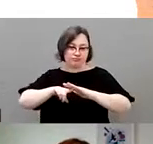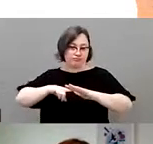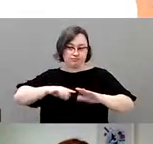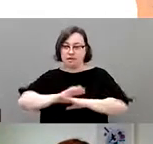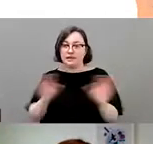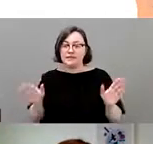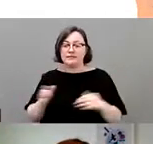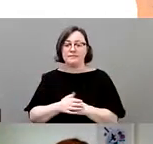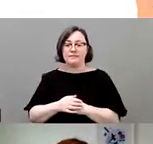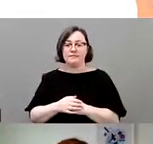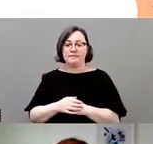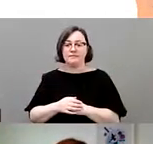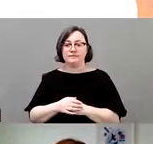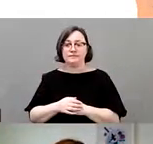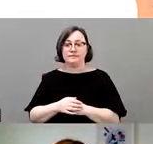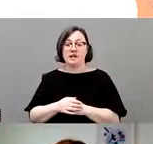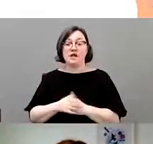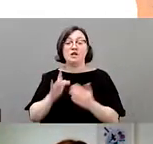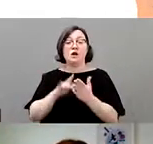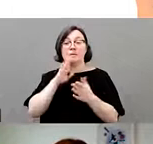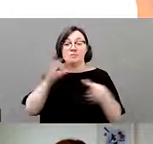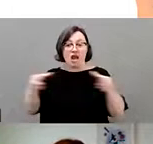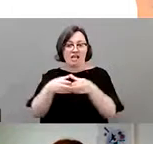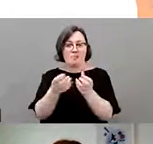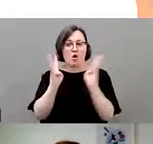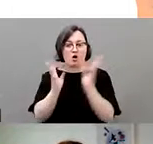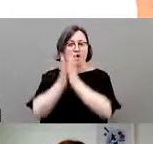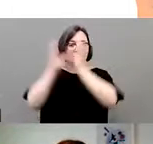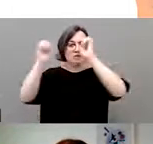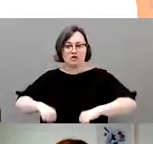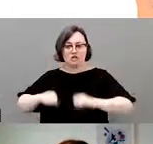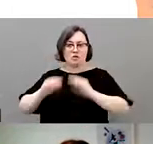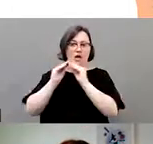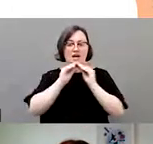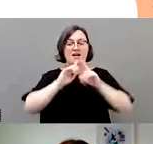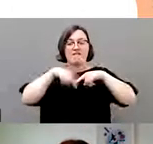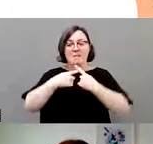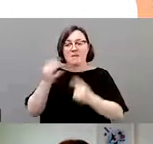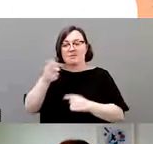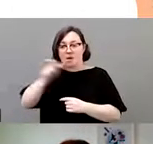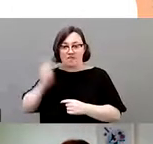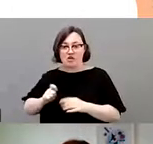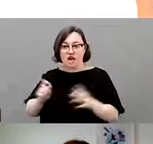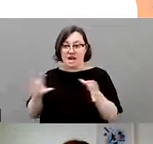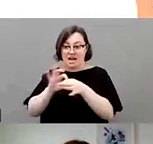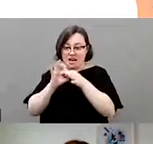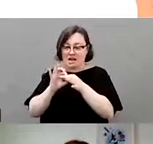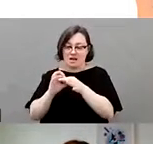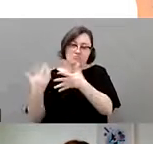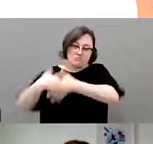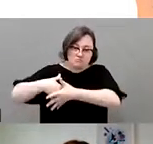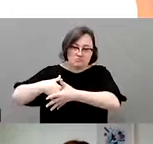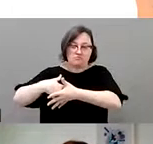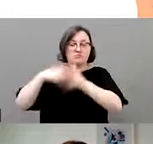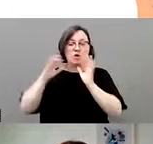qué? Consensuar un equipo, que eso sí que es muy importante también entre la familia y los profesionales. Yo creo que, aparte de los